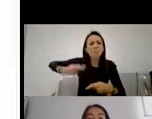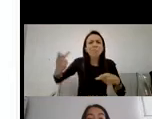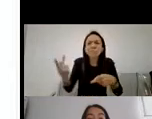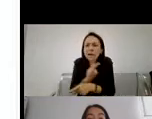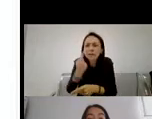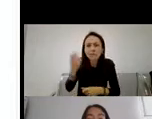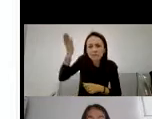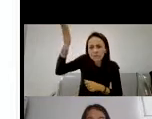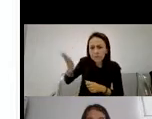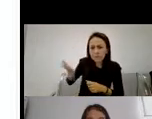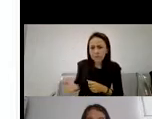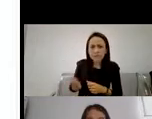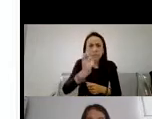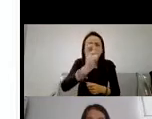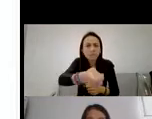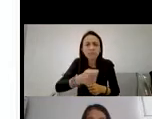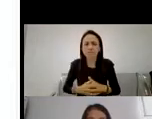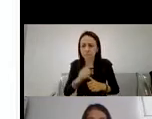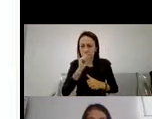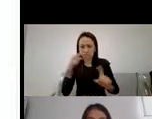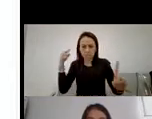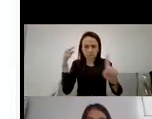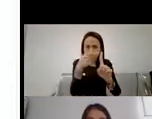para esta, respecto